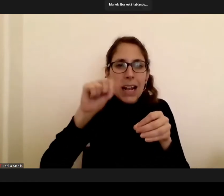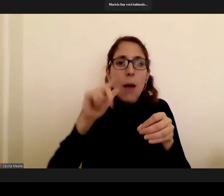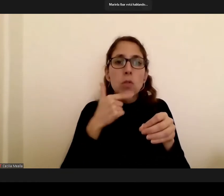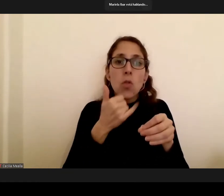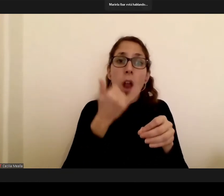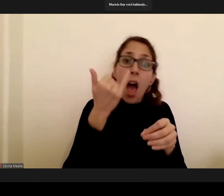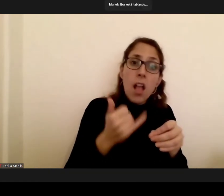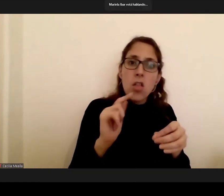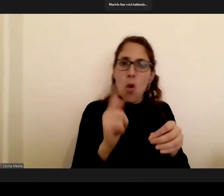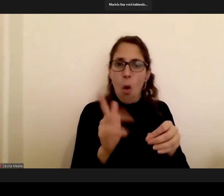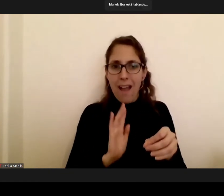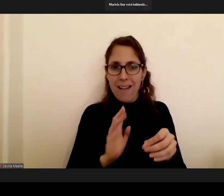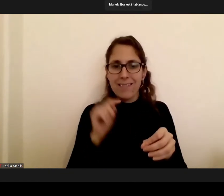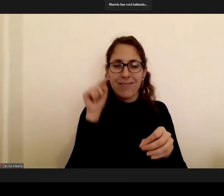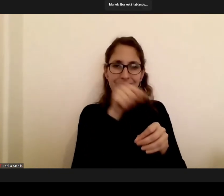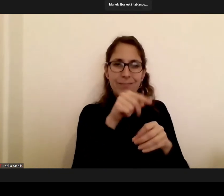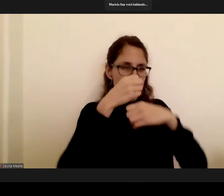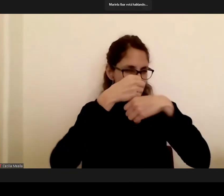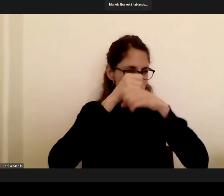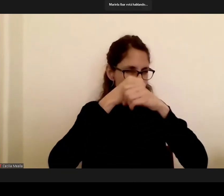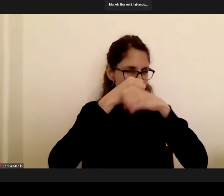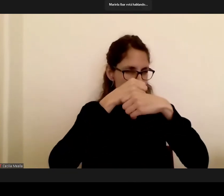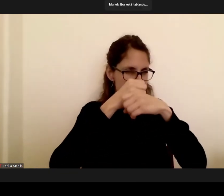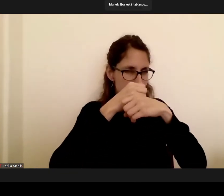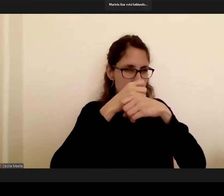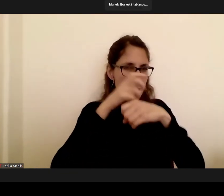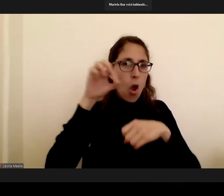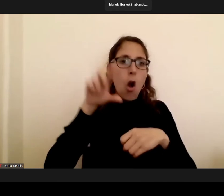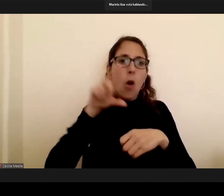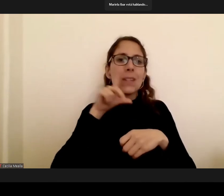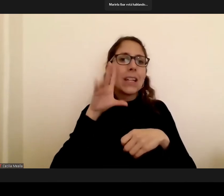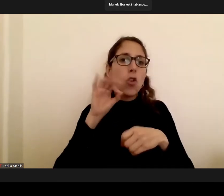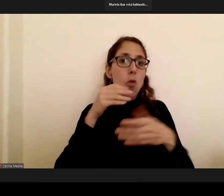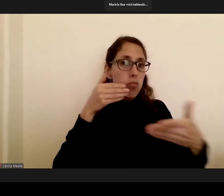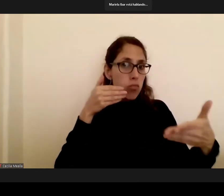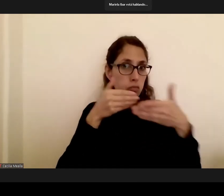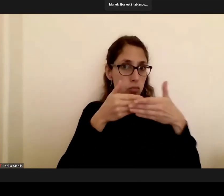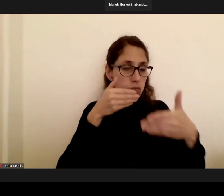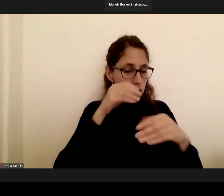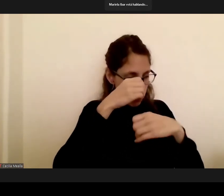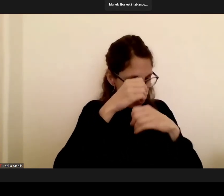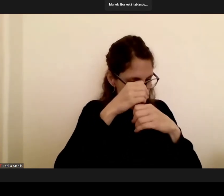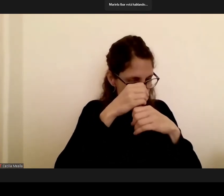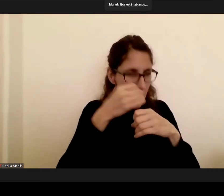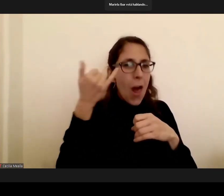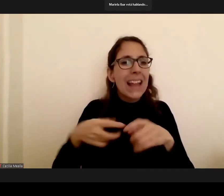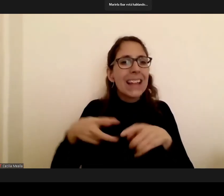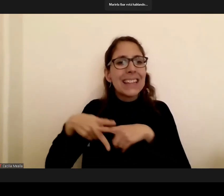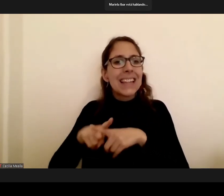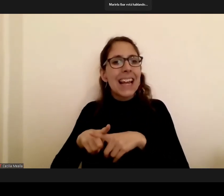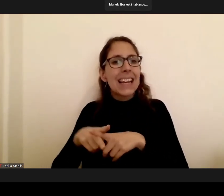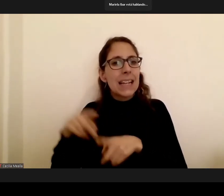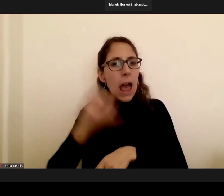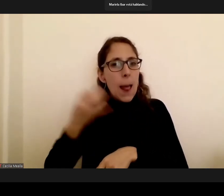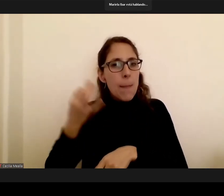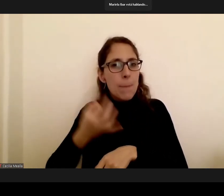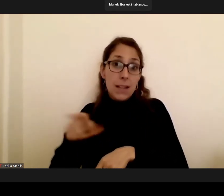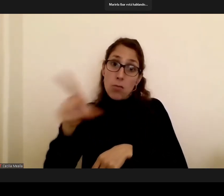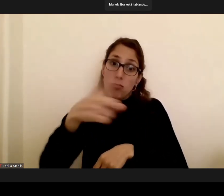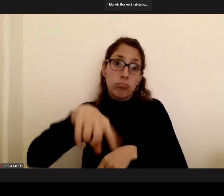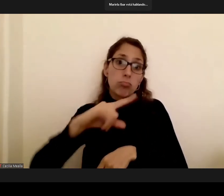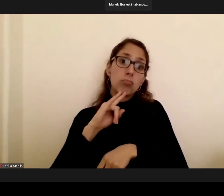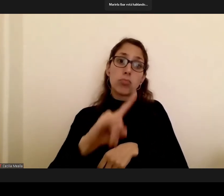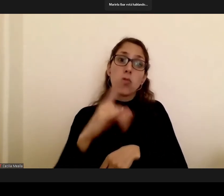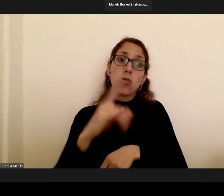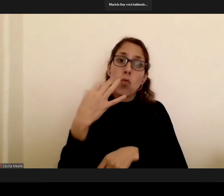de microscopio óptico, pero con una técnica especial, que ahí van a buscar en el documento cuál es la técnica para visualizar